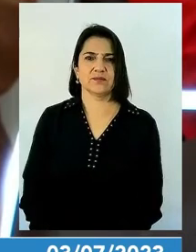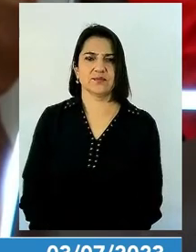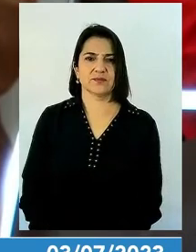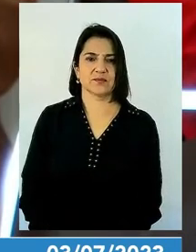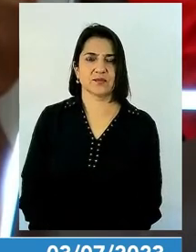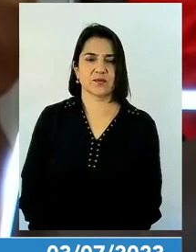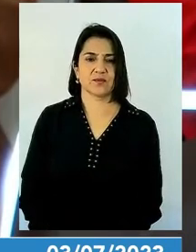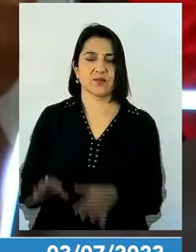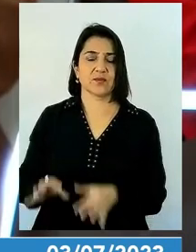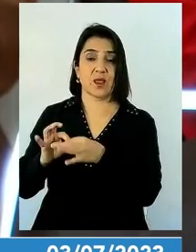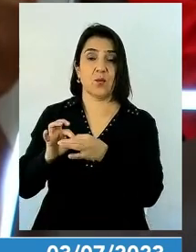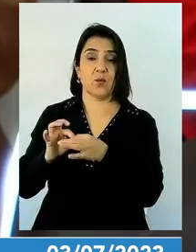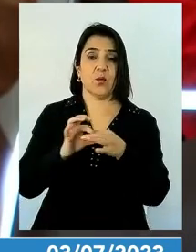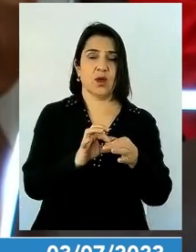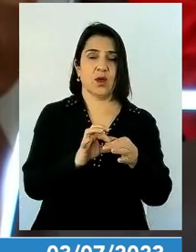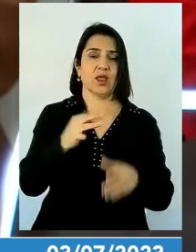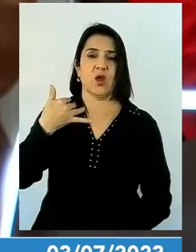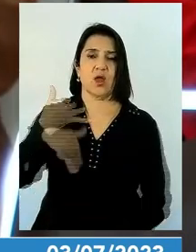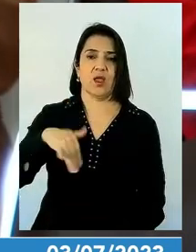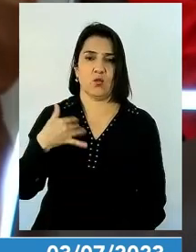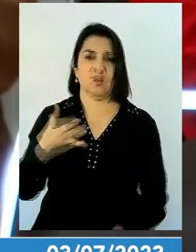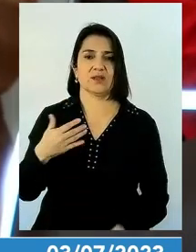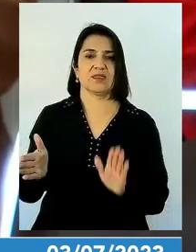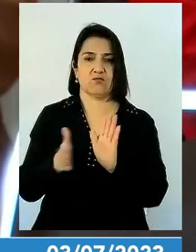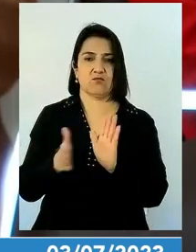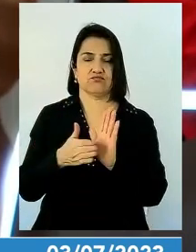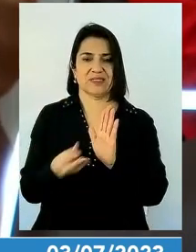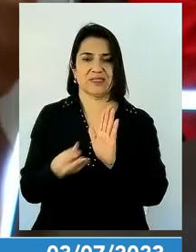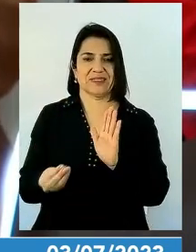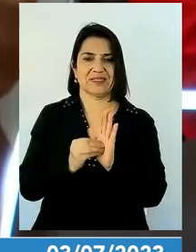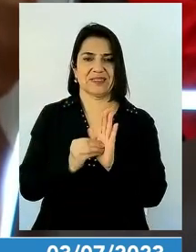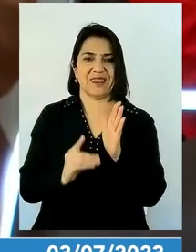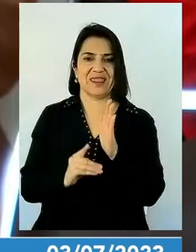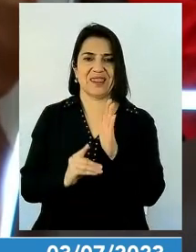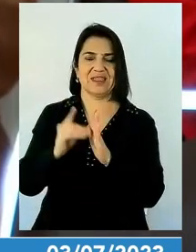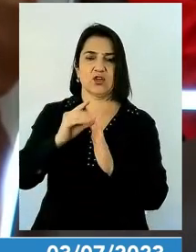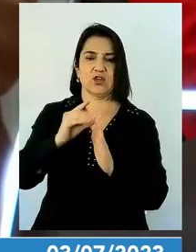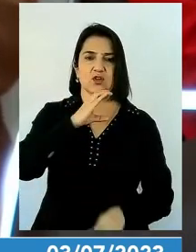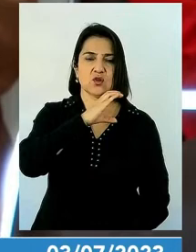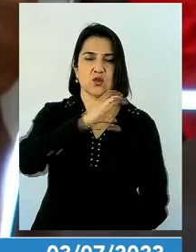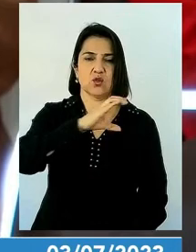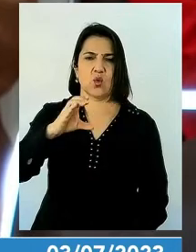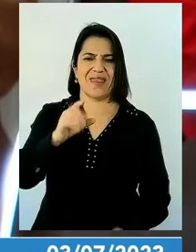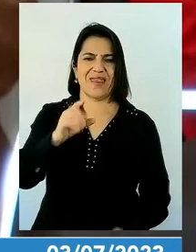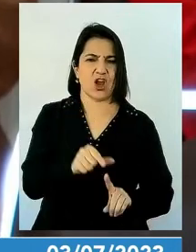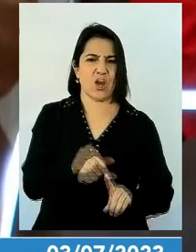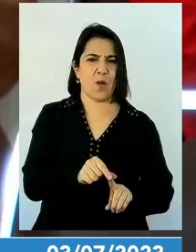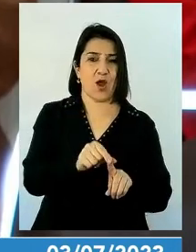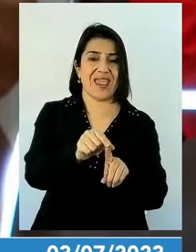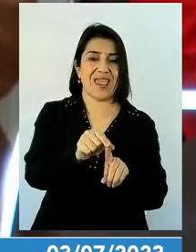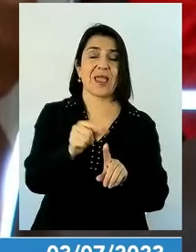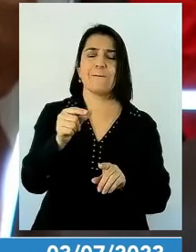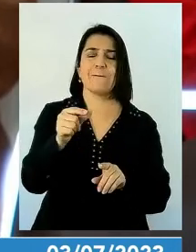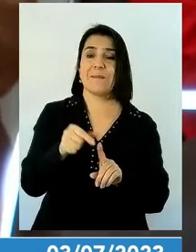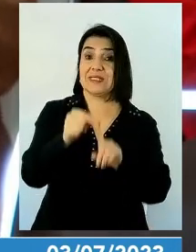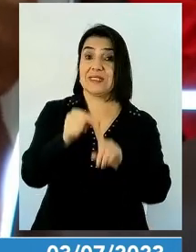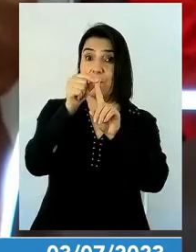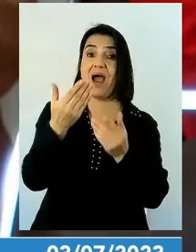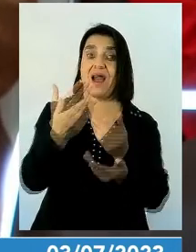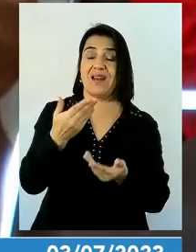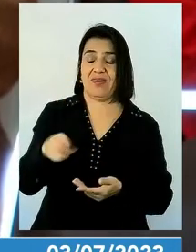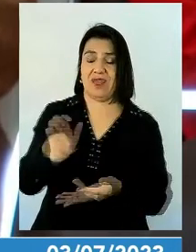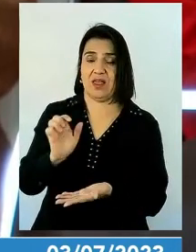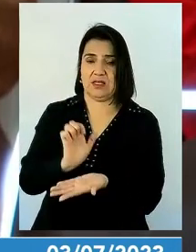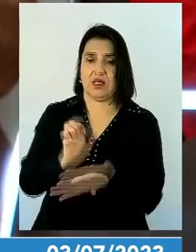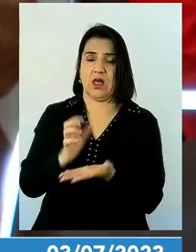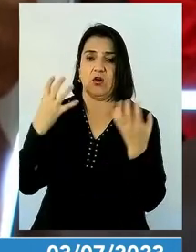relevancia de consignar el desarrollo rural como eje central del Estado que permita disponer de un nuevo acuerdo